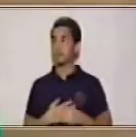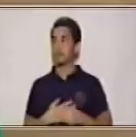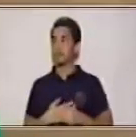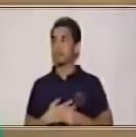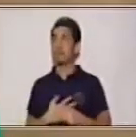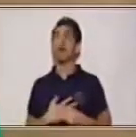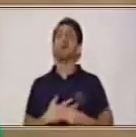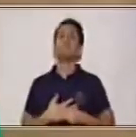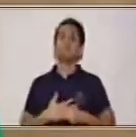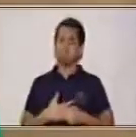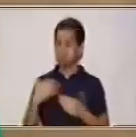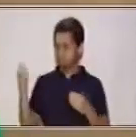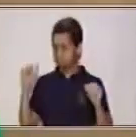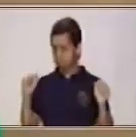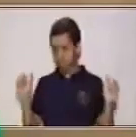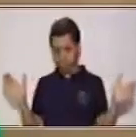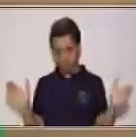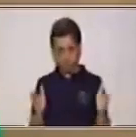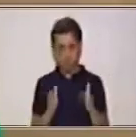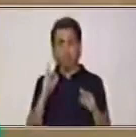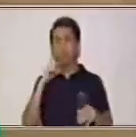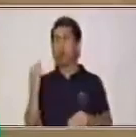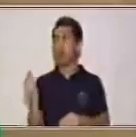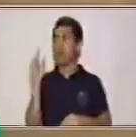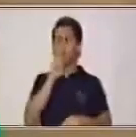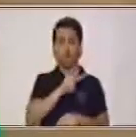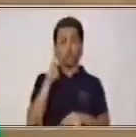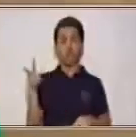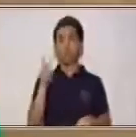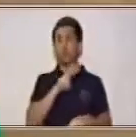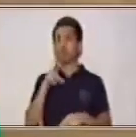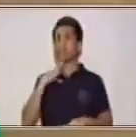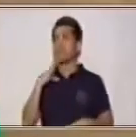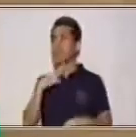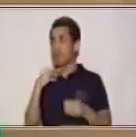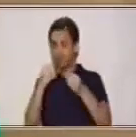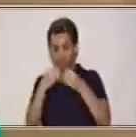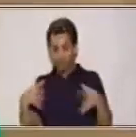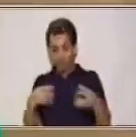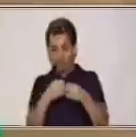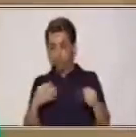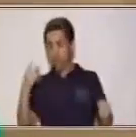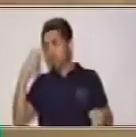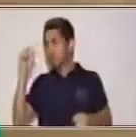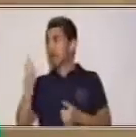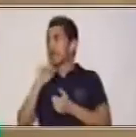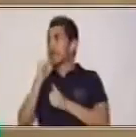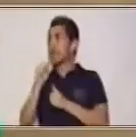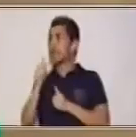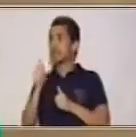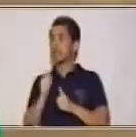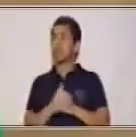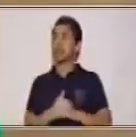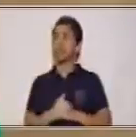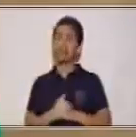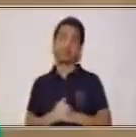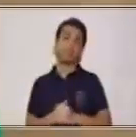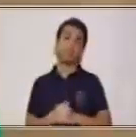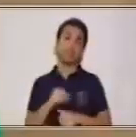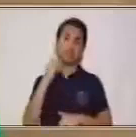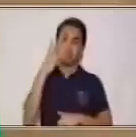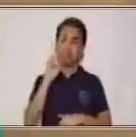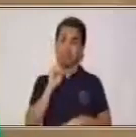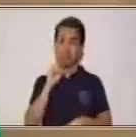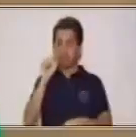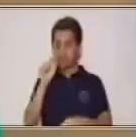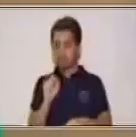puede reducir porque los dos están en factores de 15. Y entonces 30 dividido